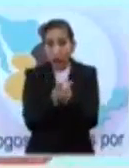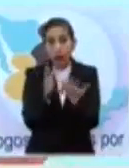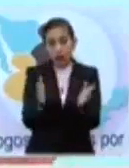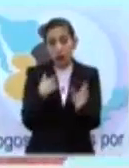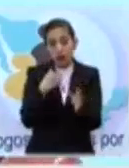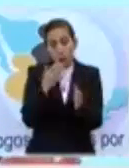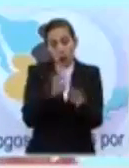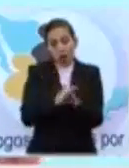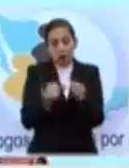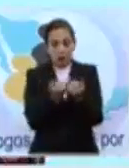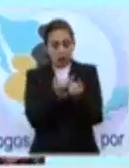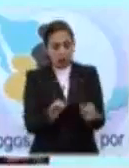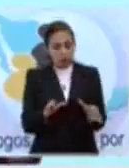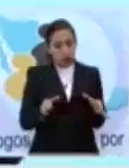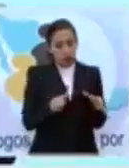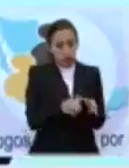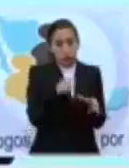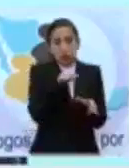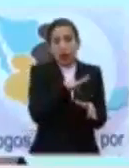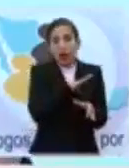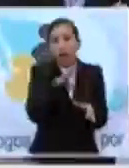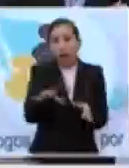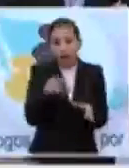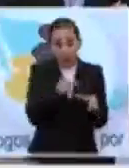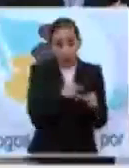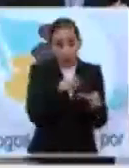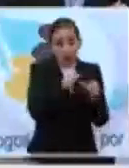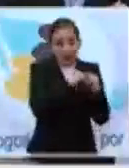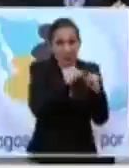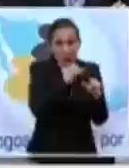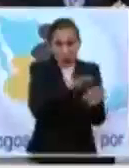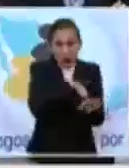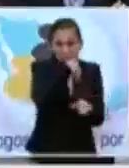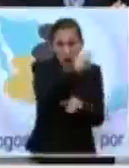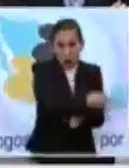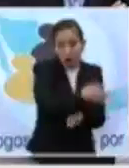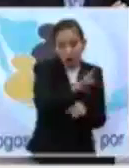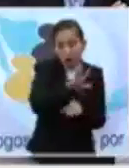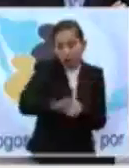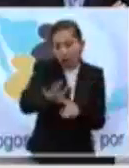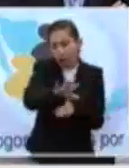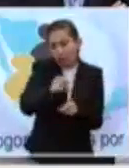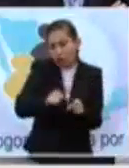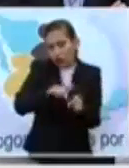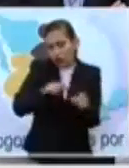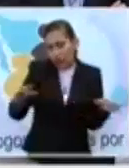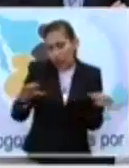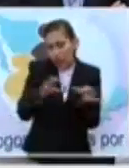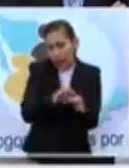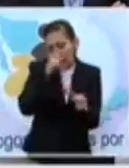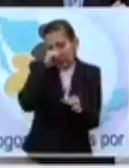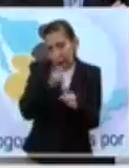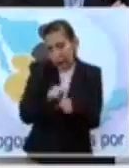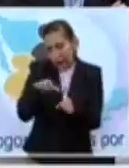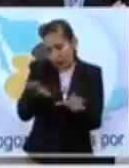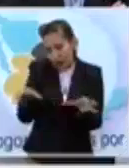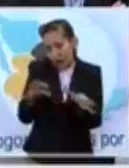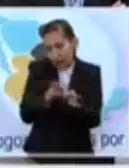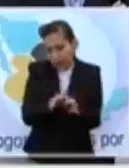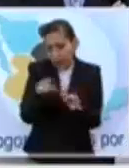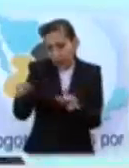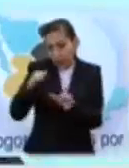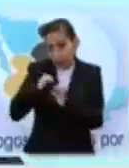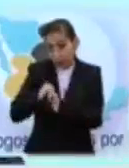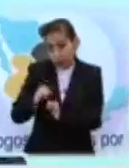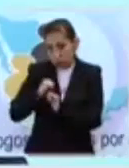modelo más independiente, en donde hay una instancia externa, aunque pertenece al sector social, externa a la Secretaría, que es la